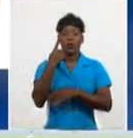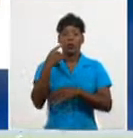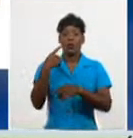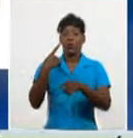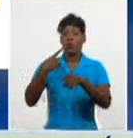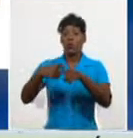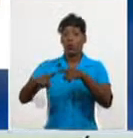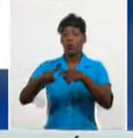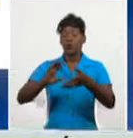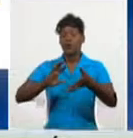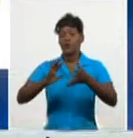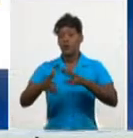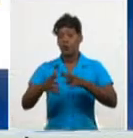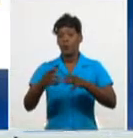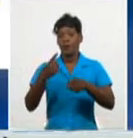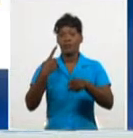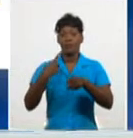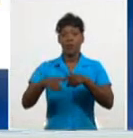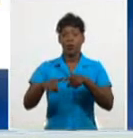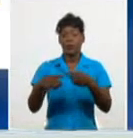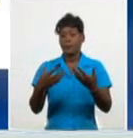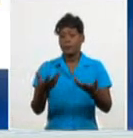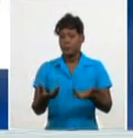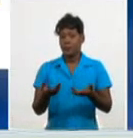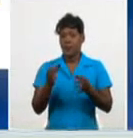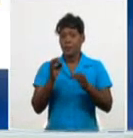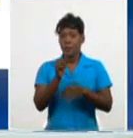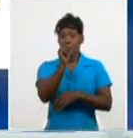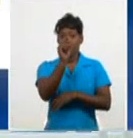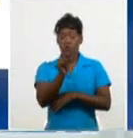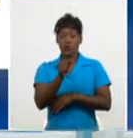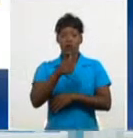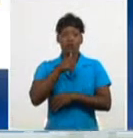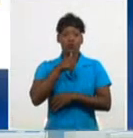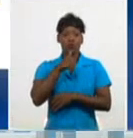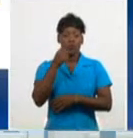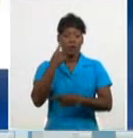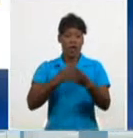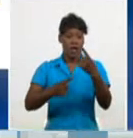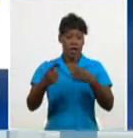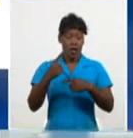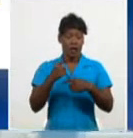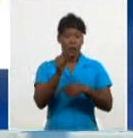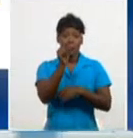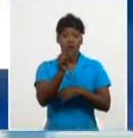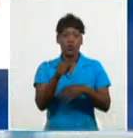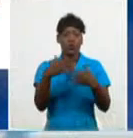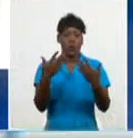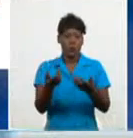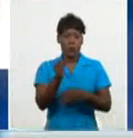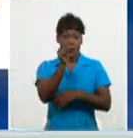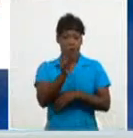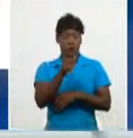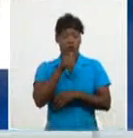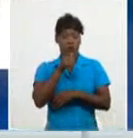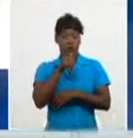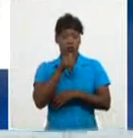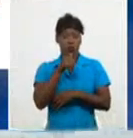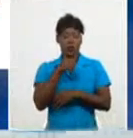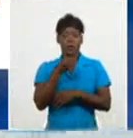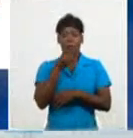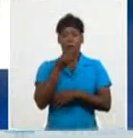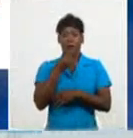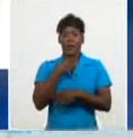el diagnóstico en el caso sospechoso, acuérdense que el caso sospechoso es un caso que tiene un elemento